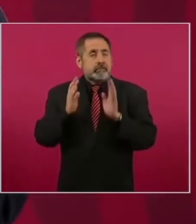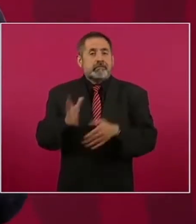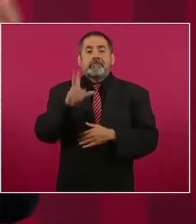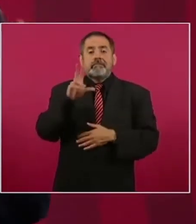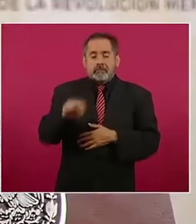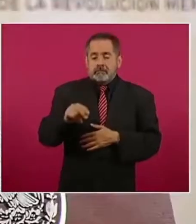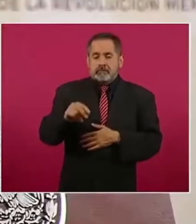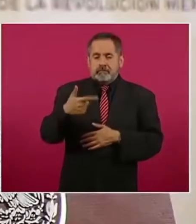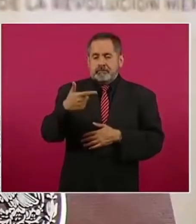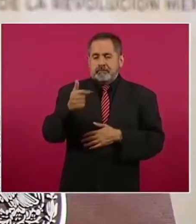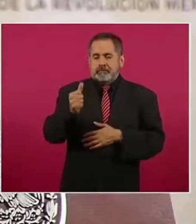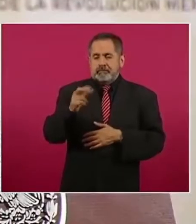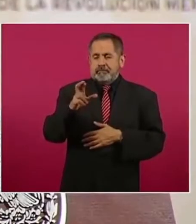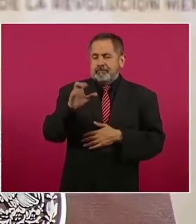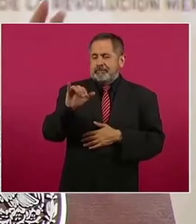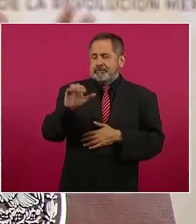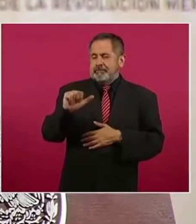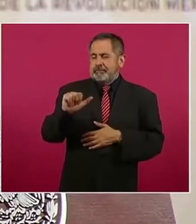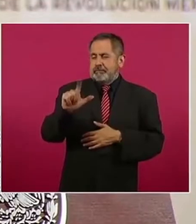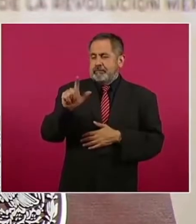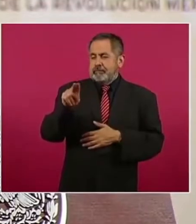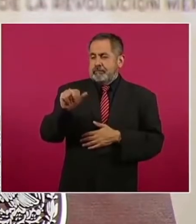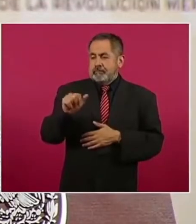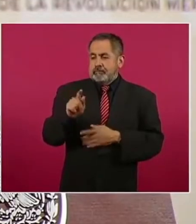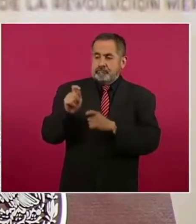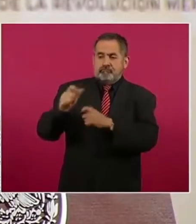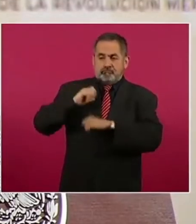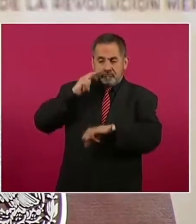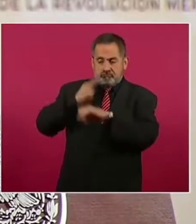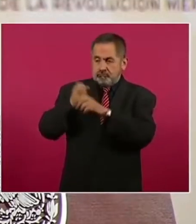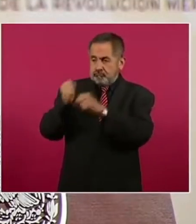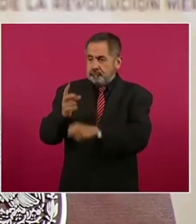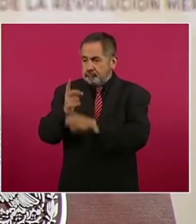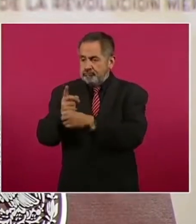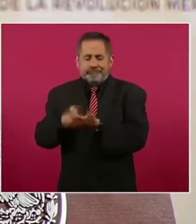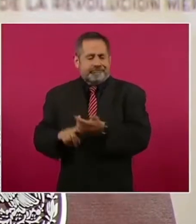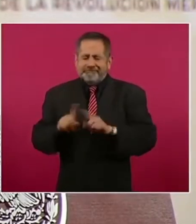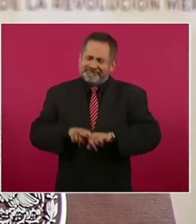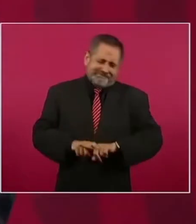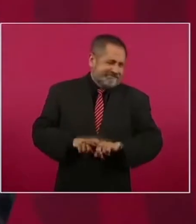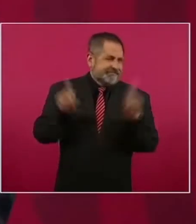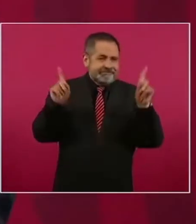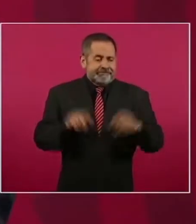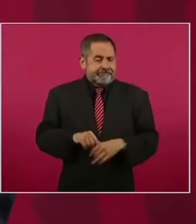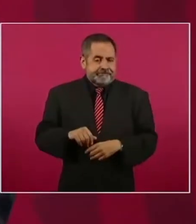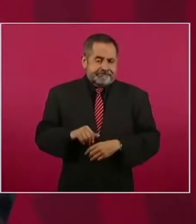el encargado de la seguridad pública en el país.